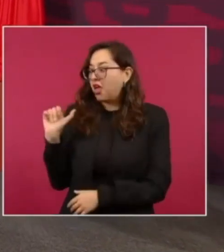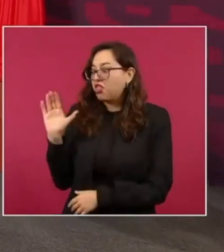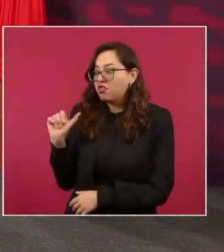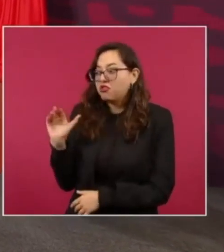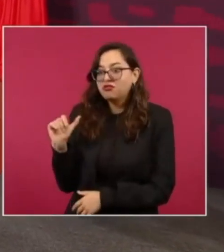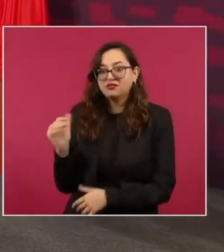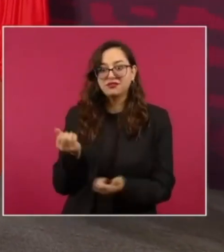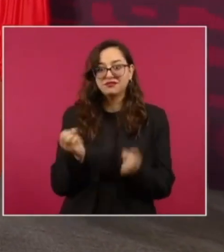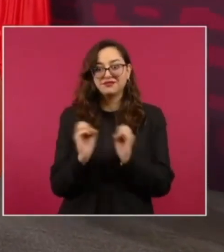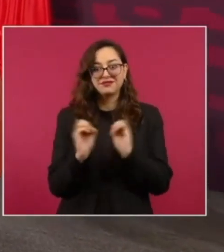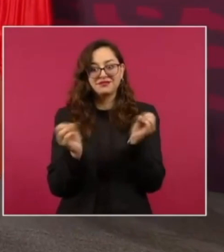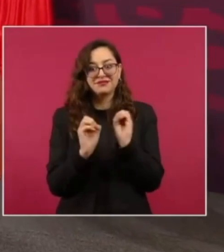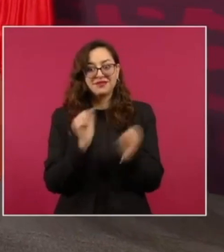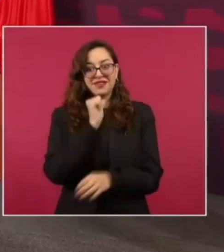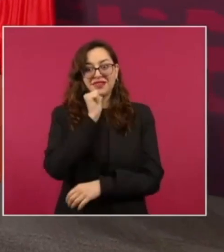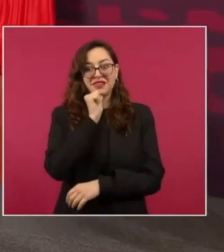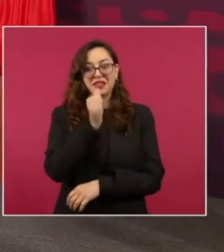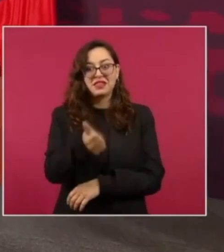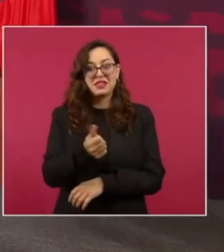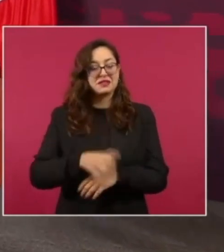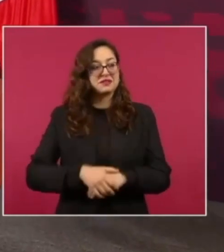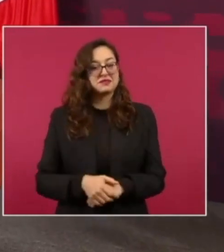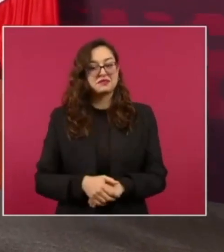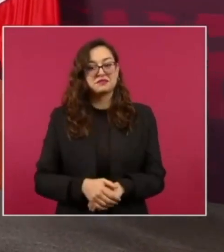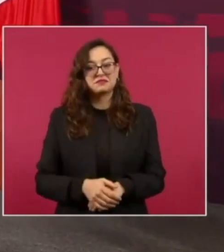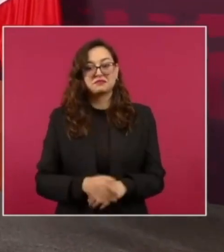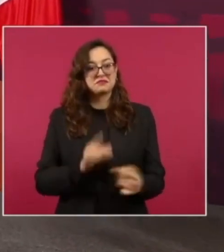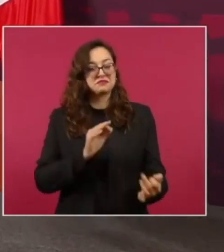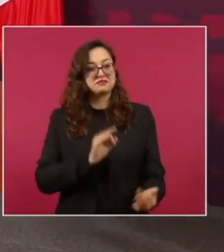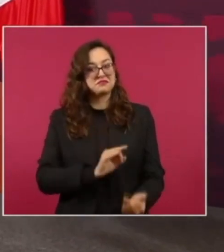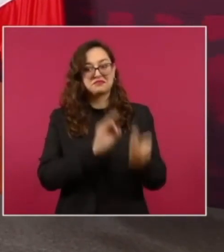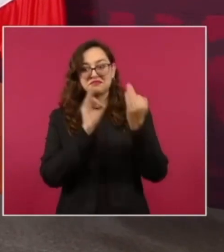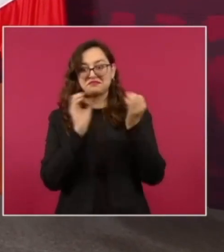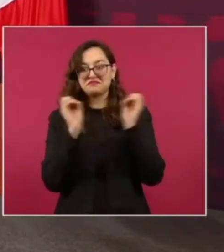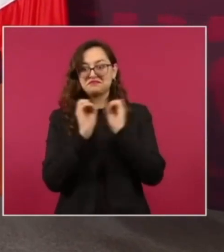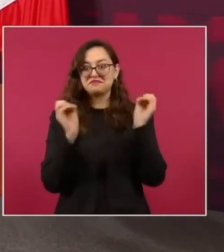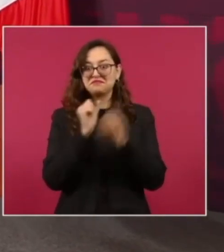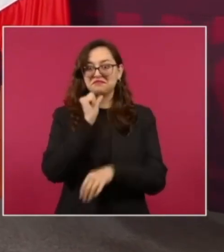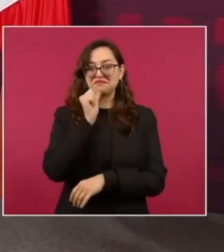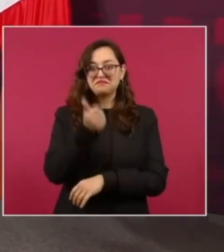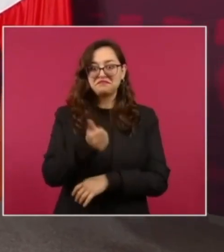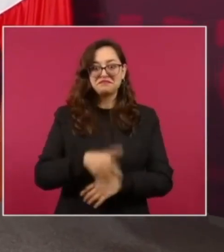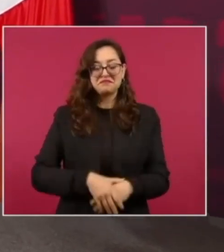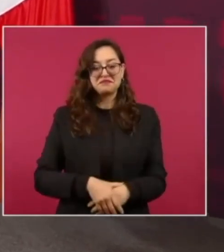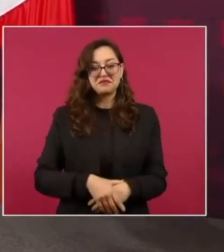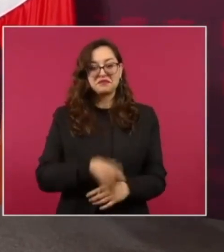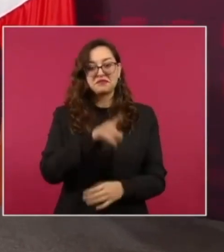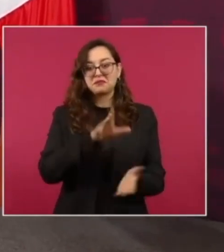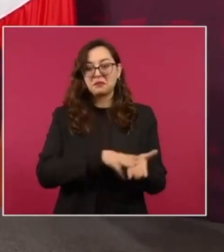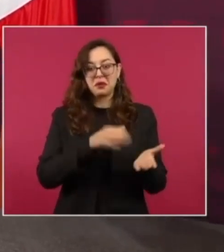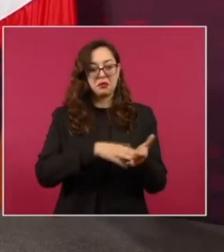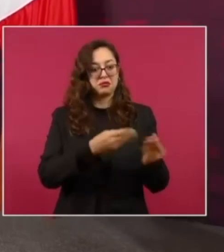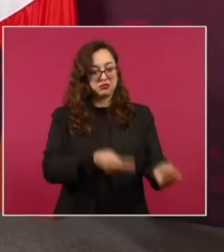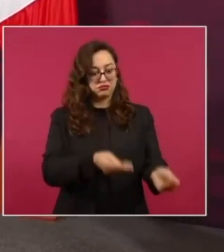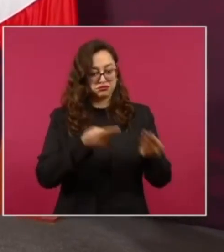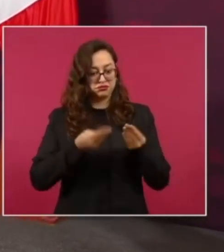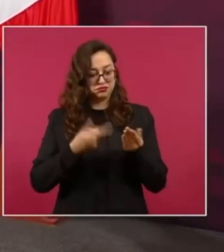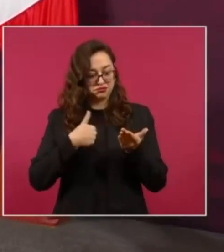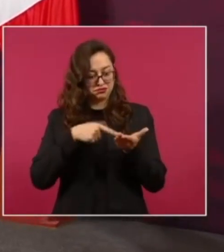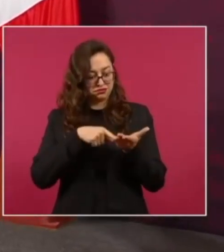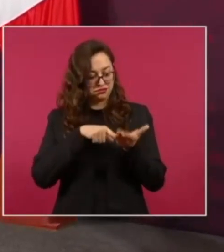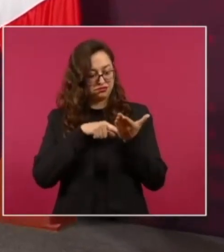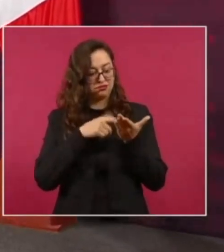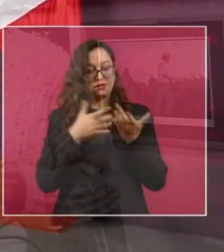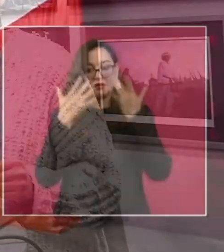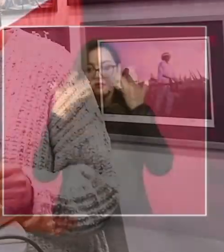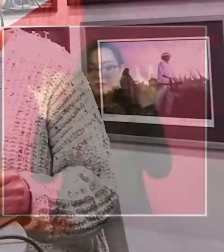Rodríguez Bucio, quien era comandante de la Guardia Nacional y ahora ese cargo lo va a ocupar el general David Córdoba Campos. Vamos a escuchar